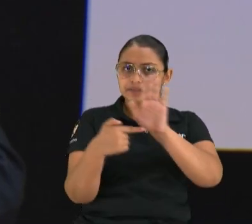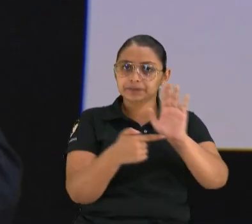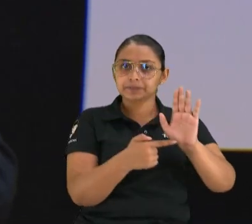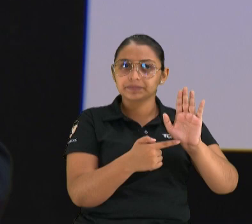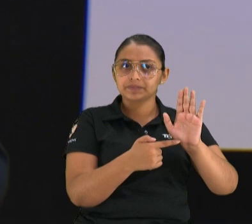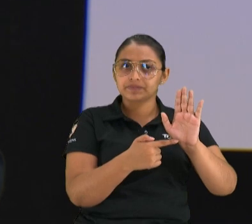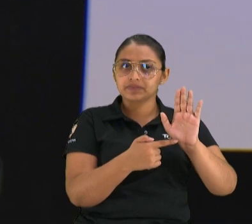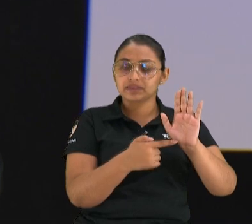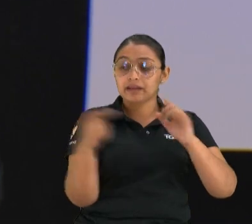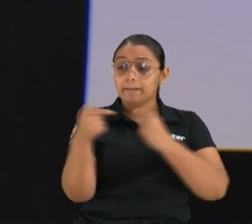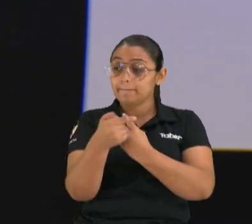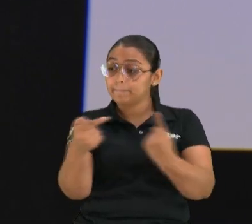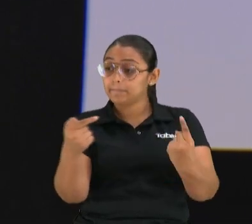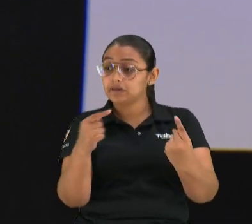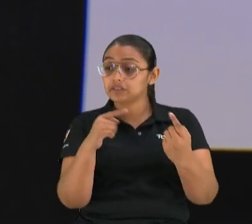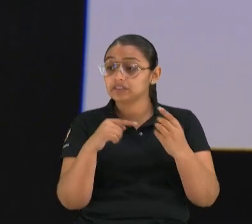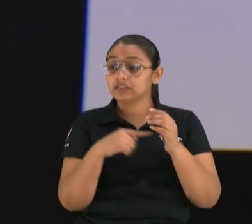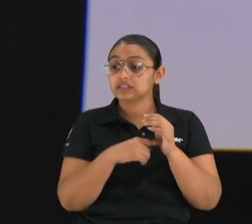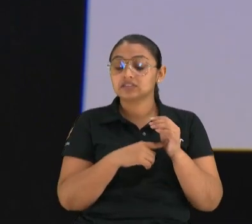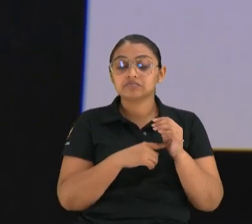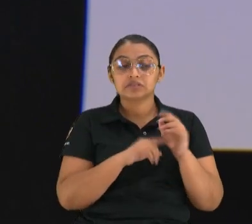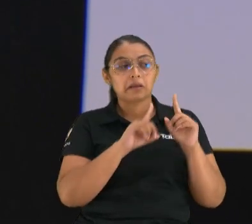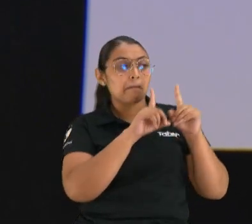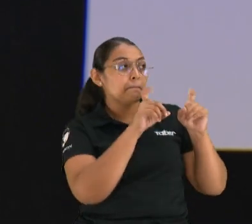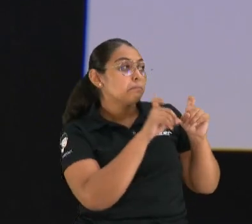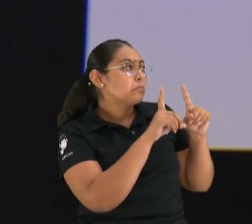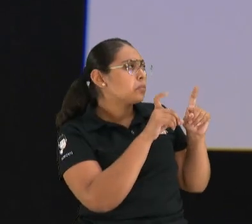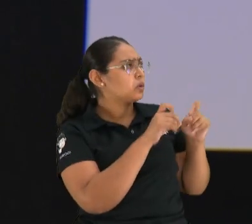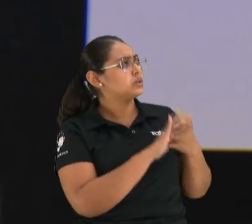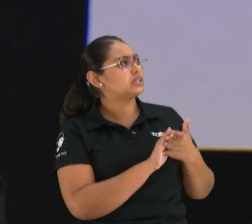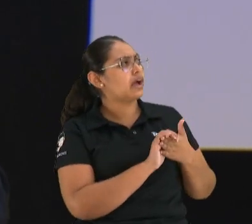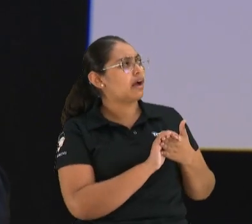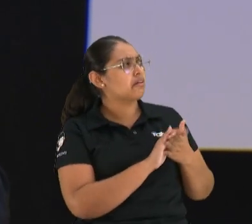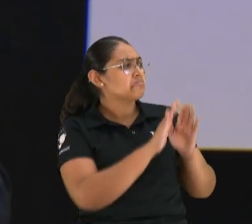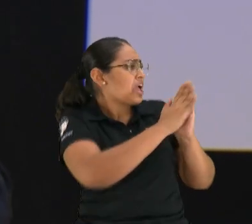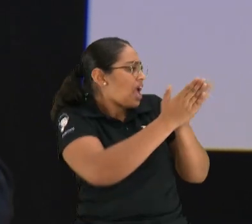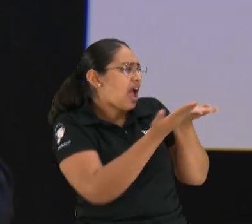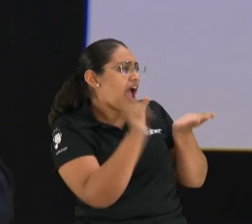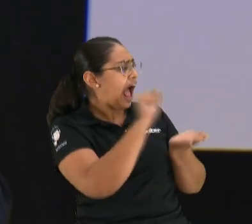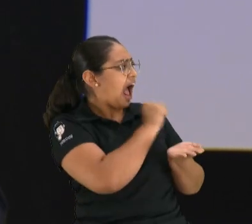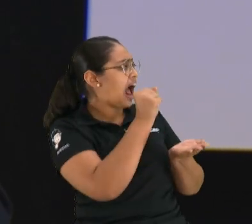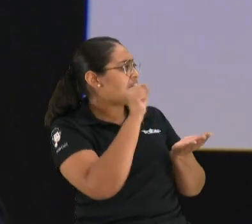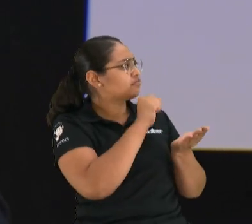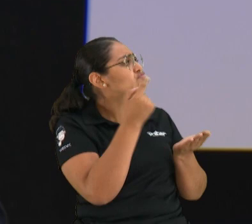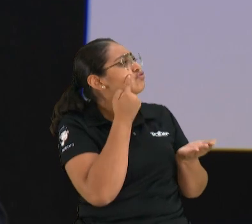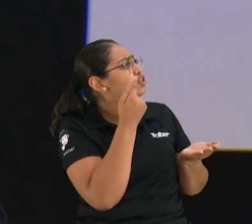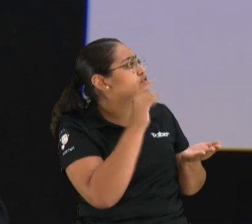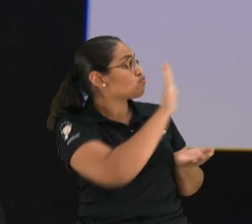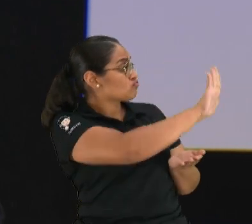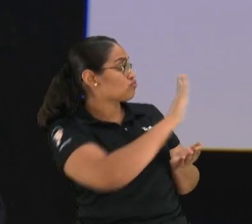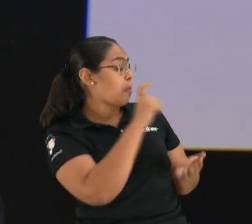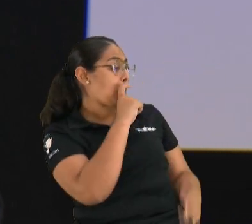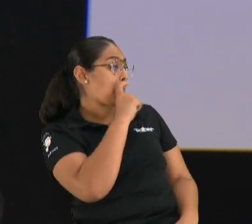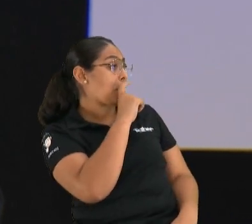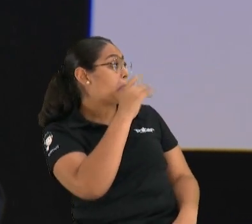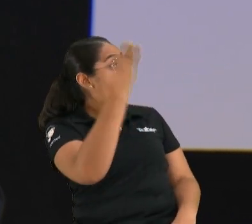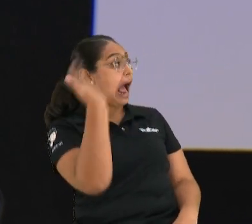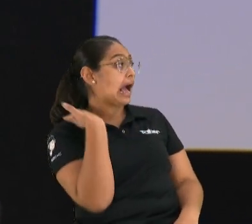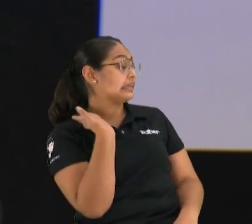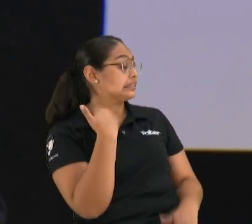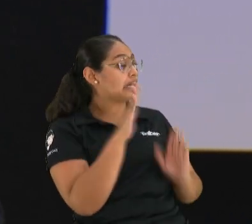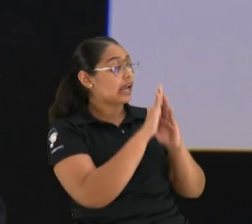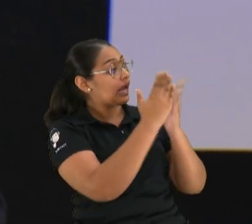lo primero que me dijeron fue y el himnario y el himnario su papá tenía el himnario